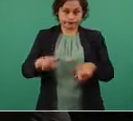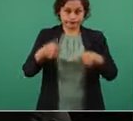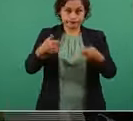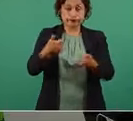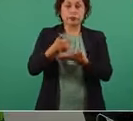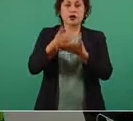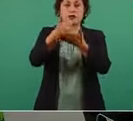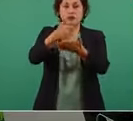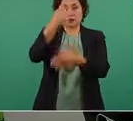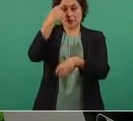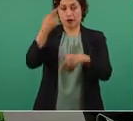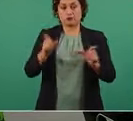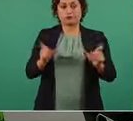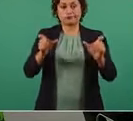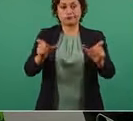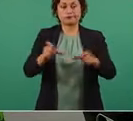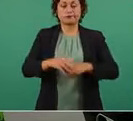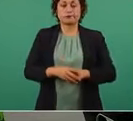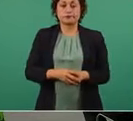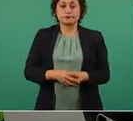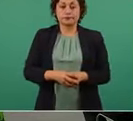de seguridad. Adelante.